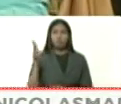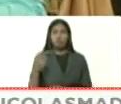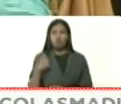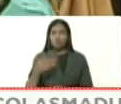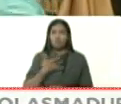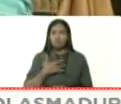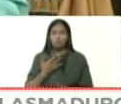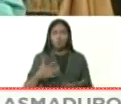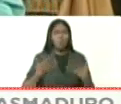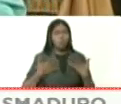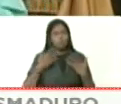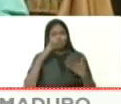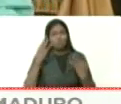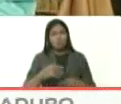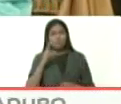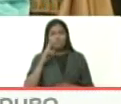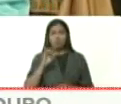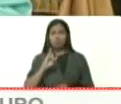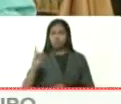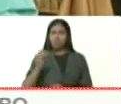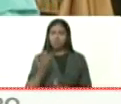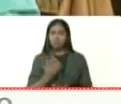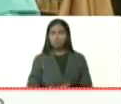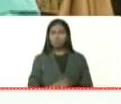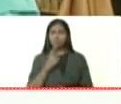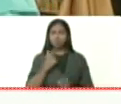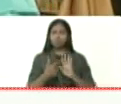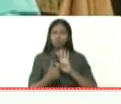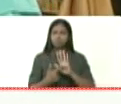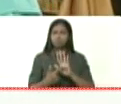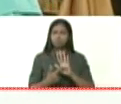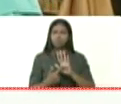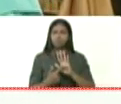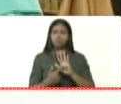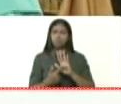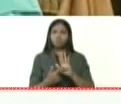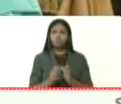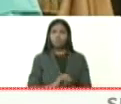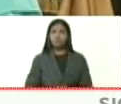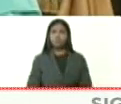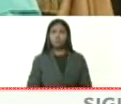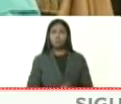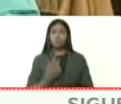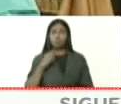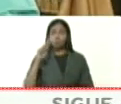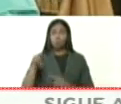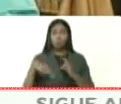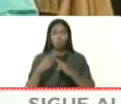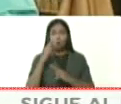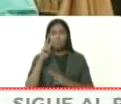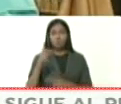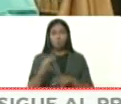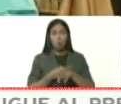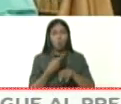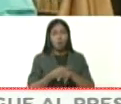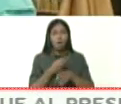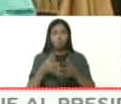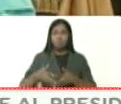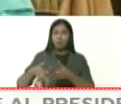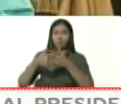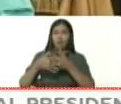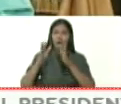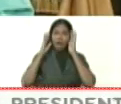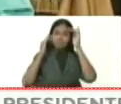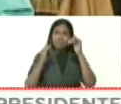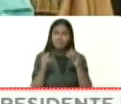muy contento, fíjense ustedes, para muestra un botón. Yo nunca he visto un gobernante en Estados Unidos